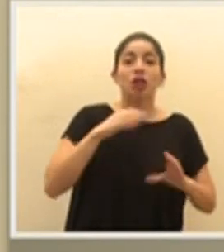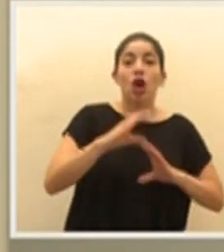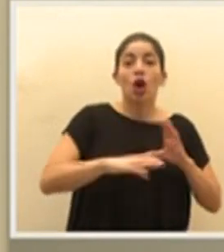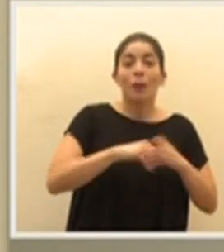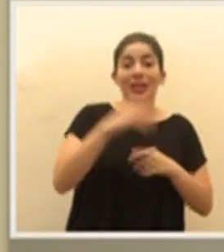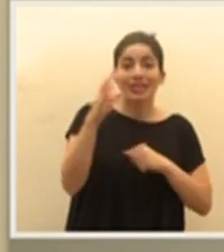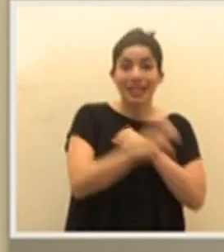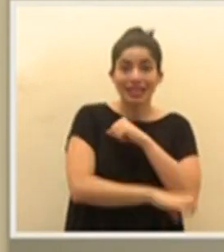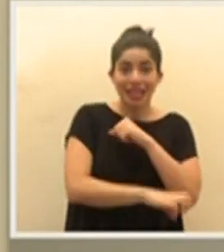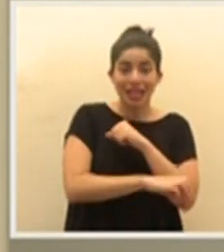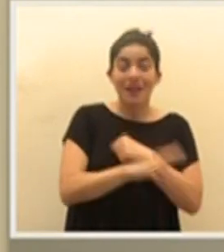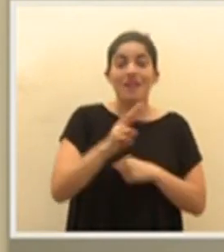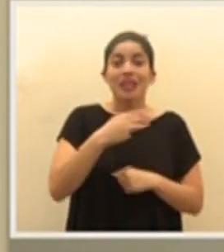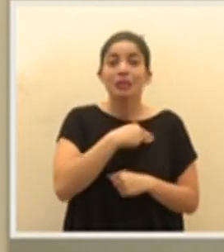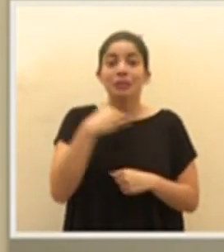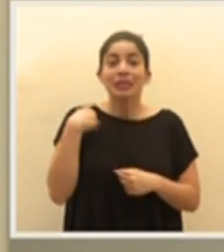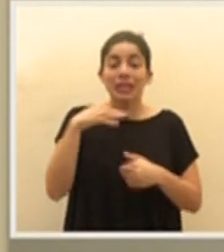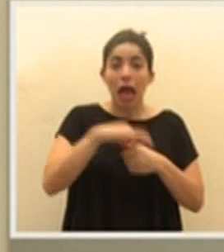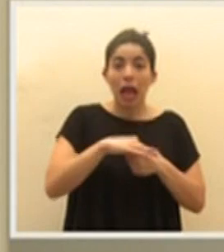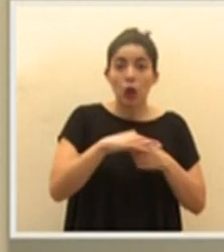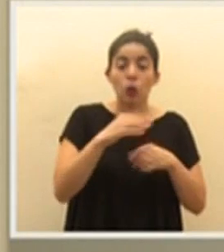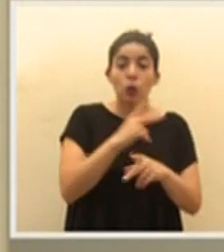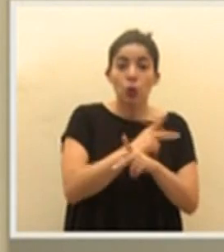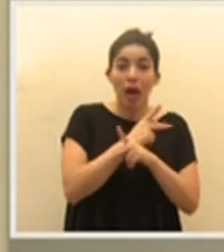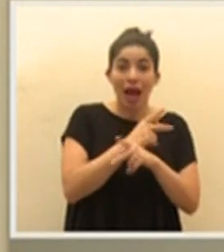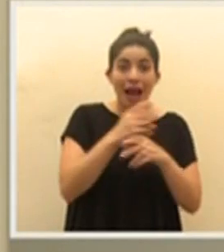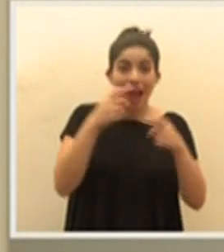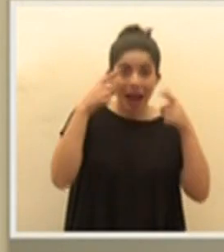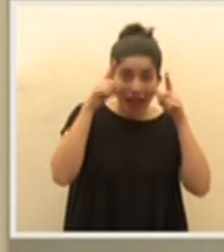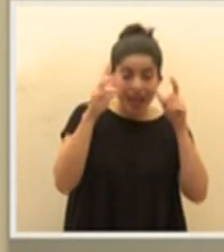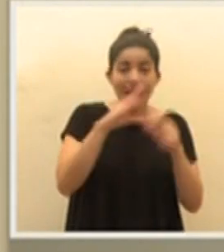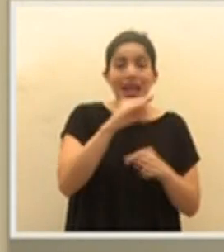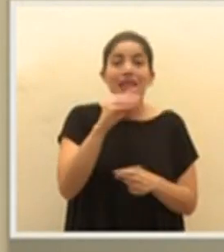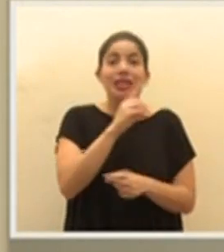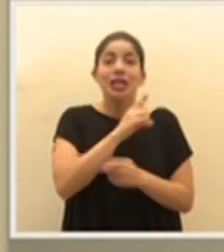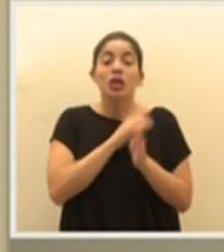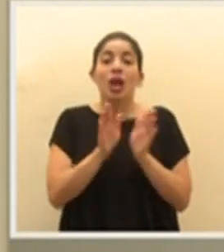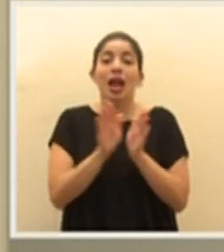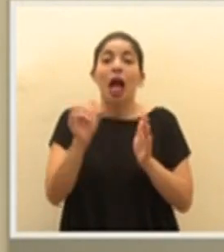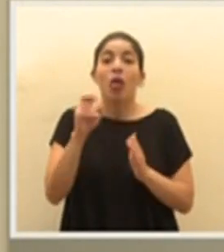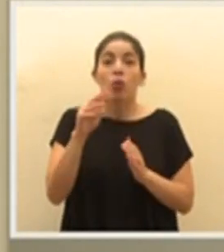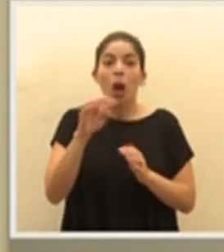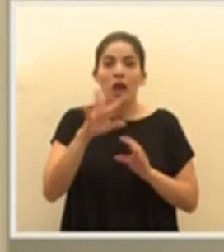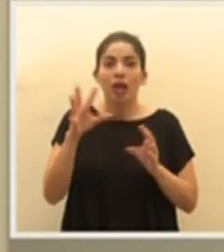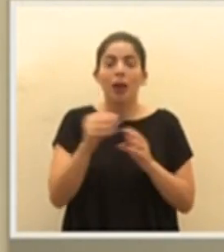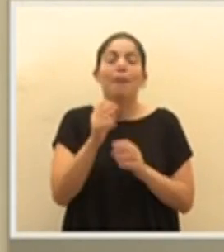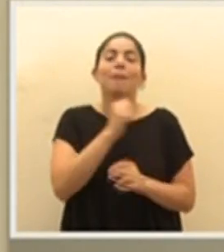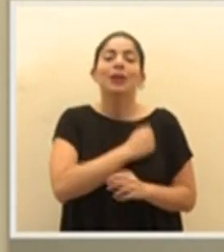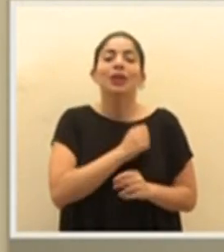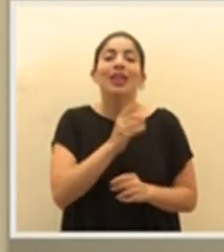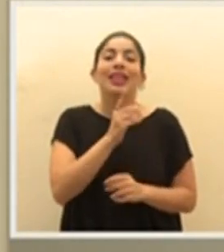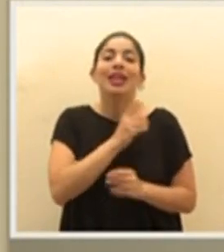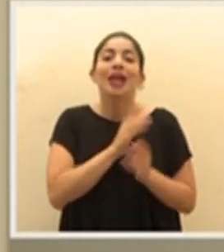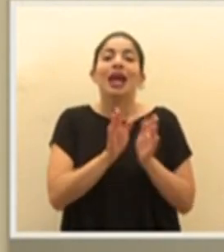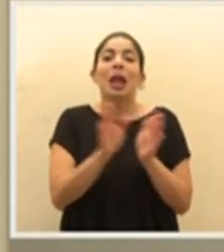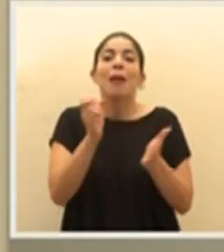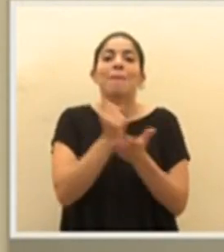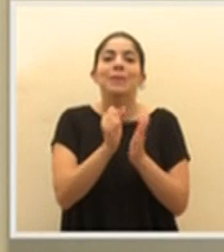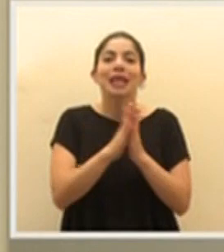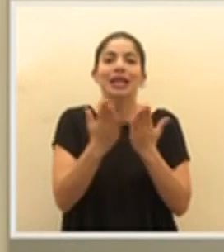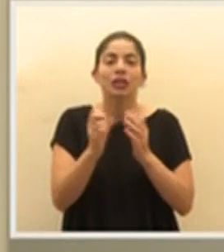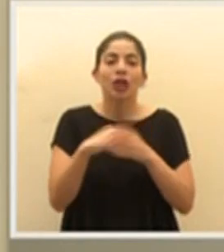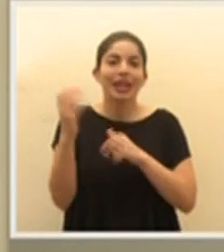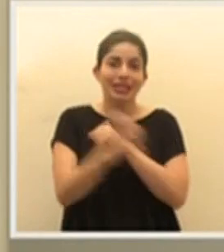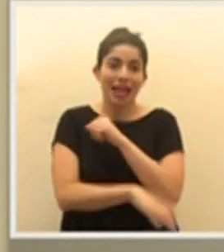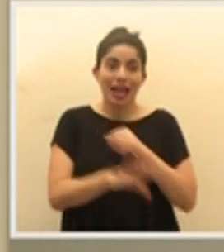la viceministra de Agricultura y Ganadería y la directora general de Aduanas. La directora general de Migración y